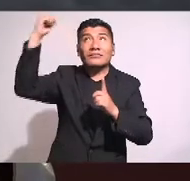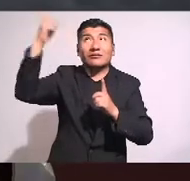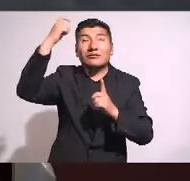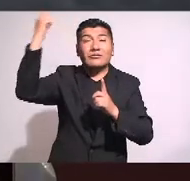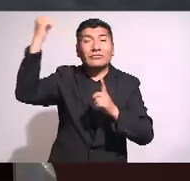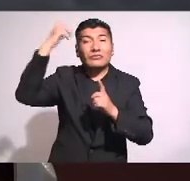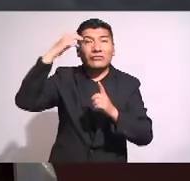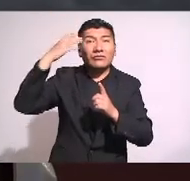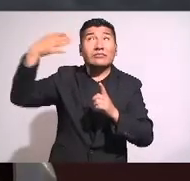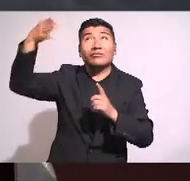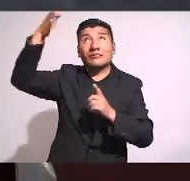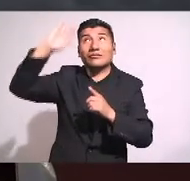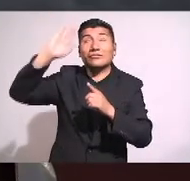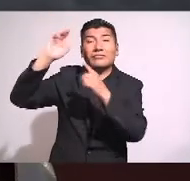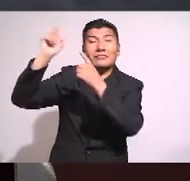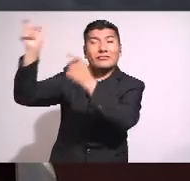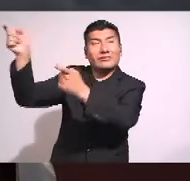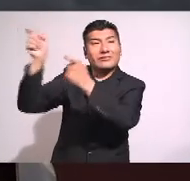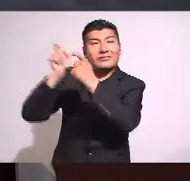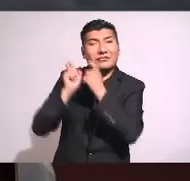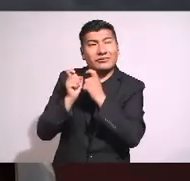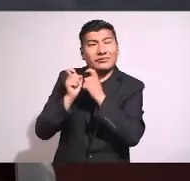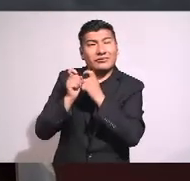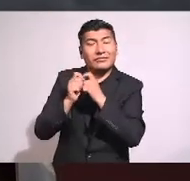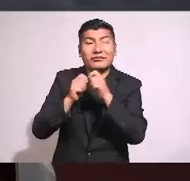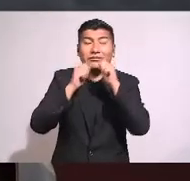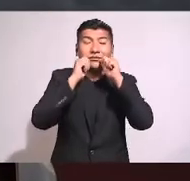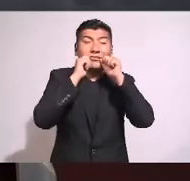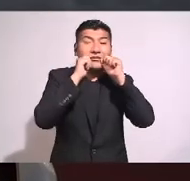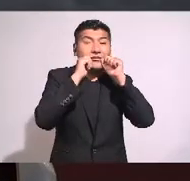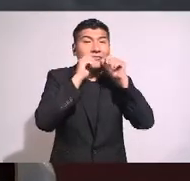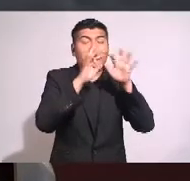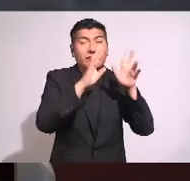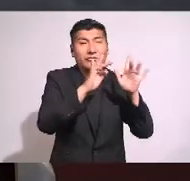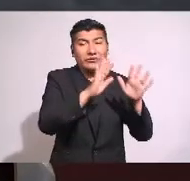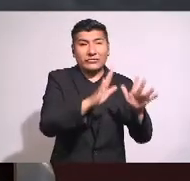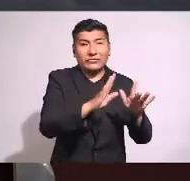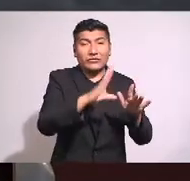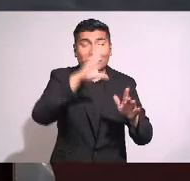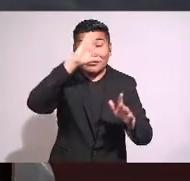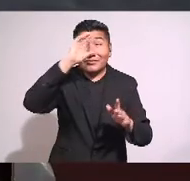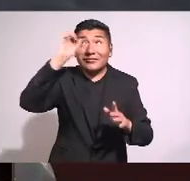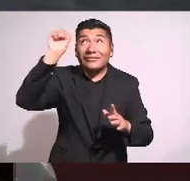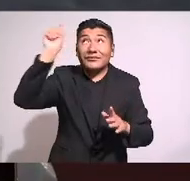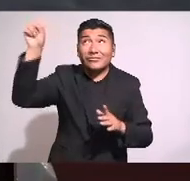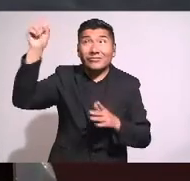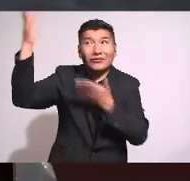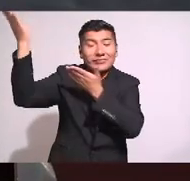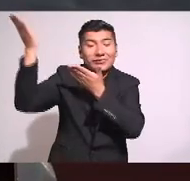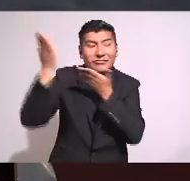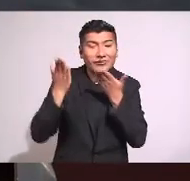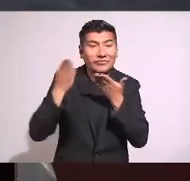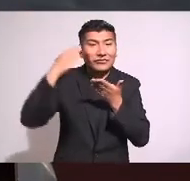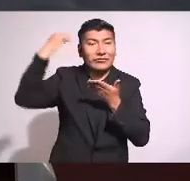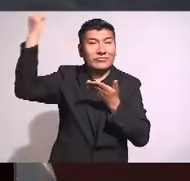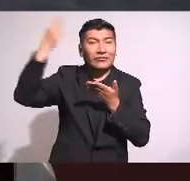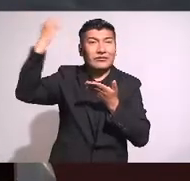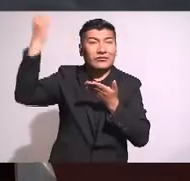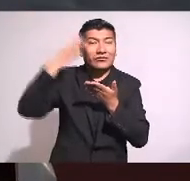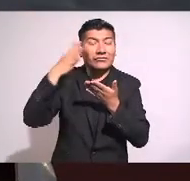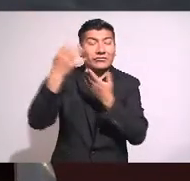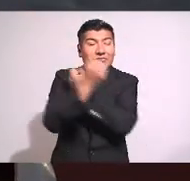que Dios nos regala. La bendición que es Él nos ha traído la gracia,